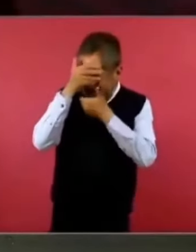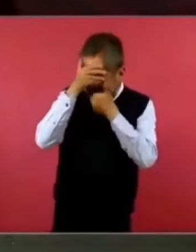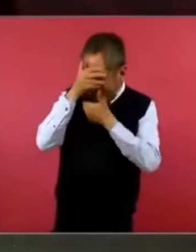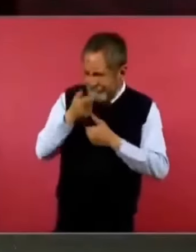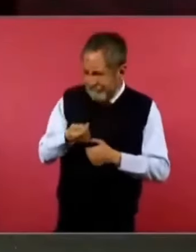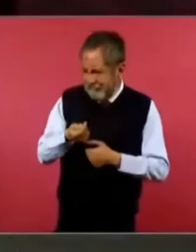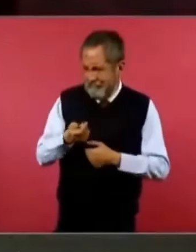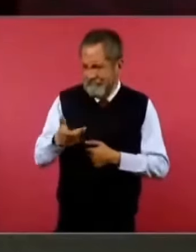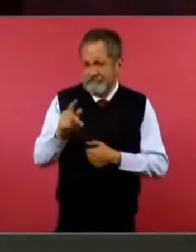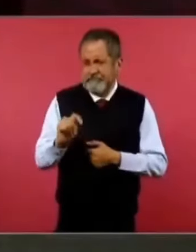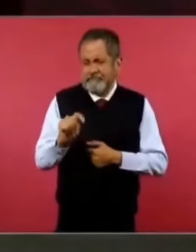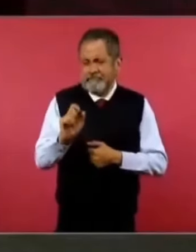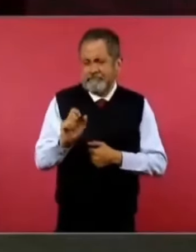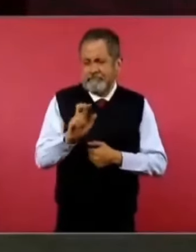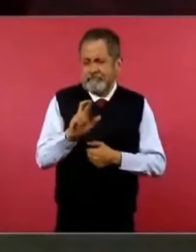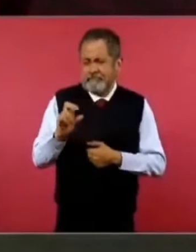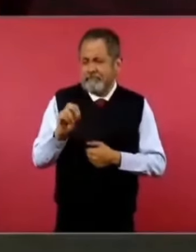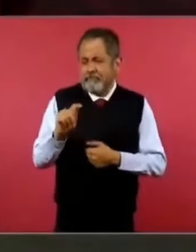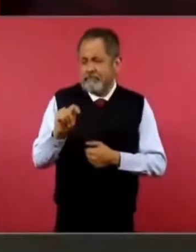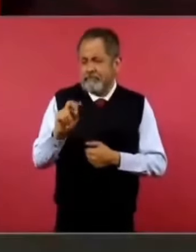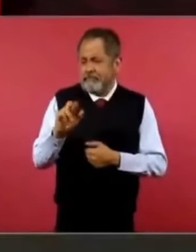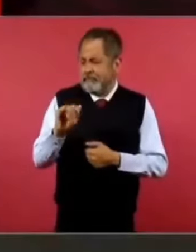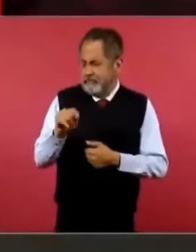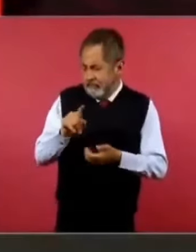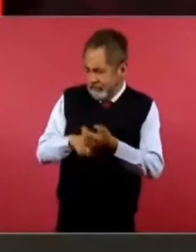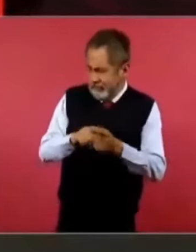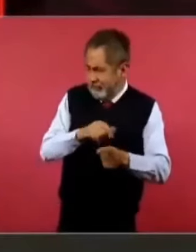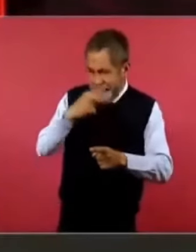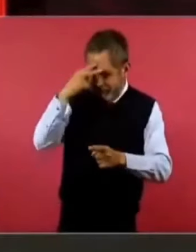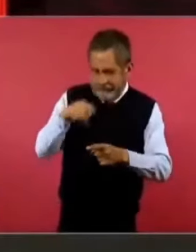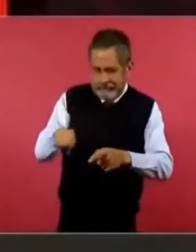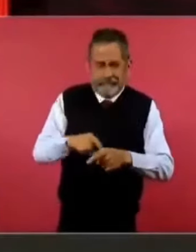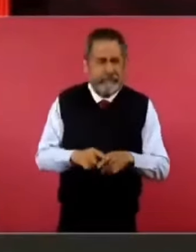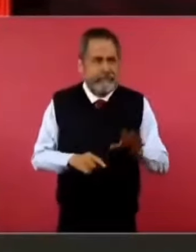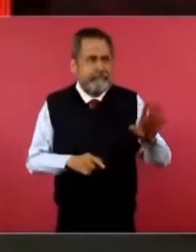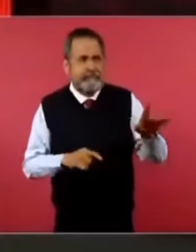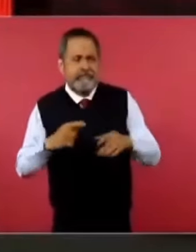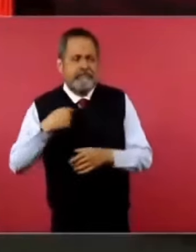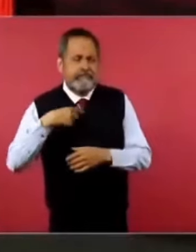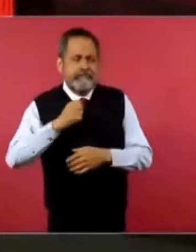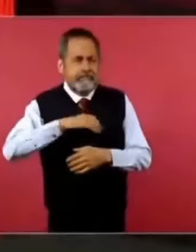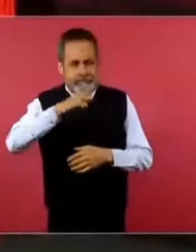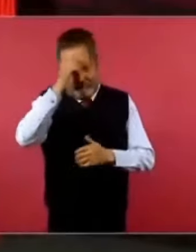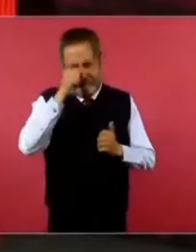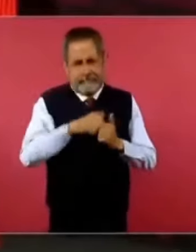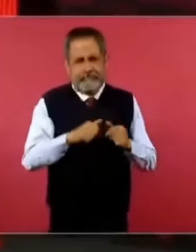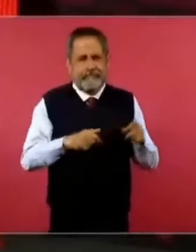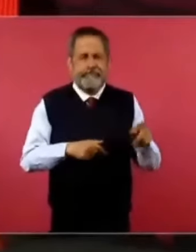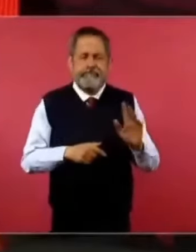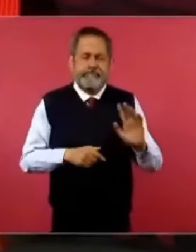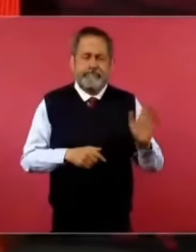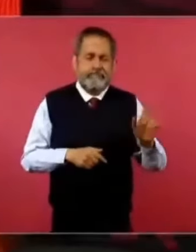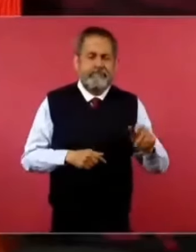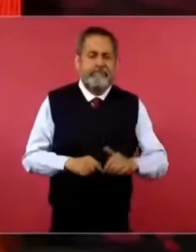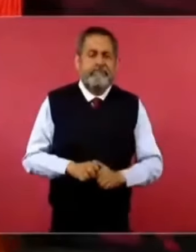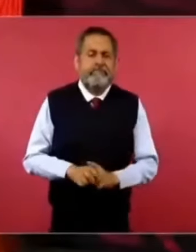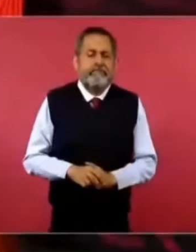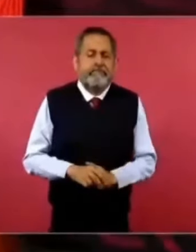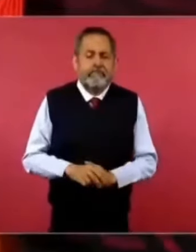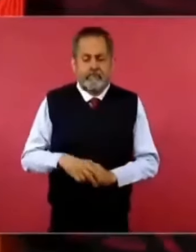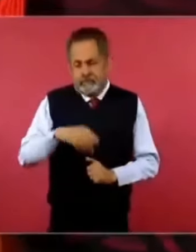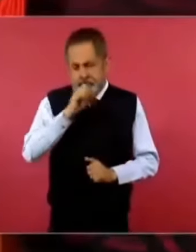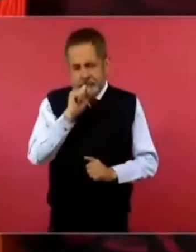terroristas a los narcotraficantes mexicanos le dije que yo no estaba de acuerdo con eso por